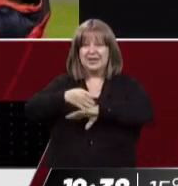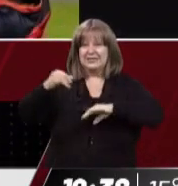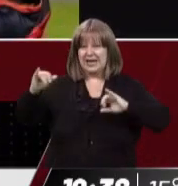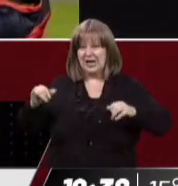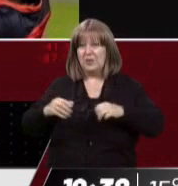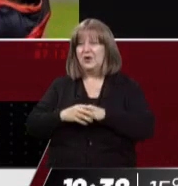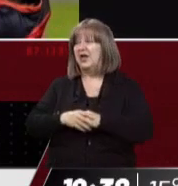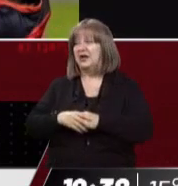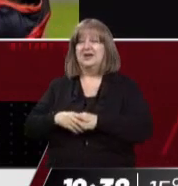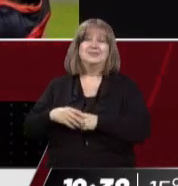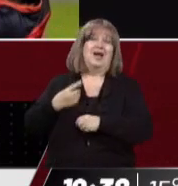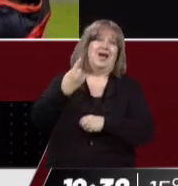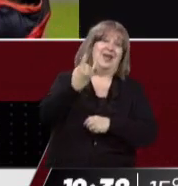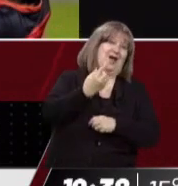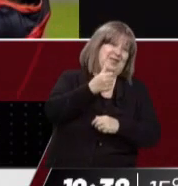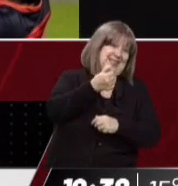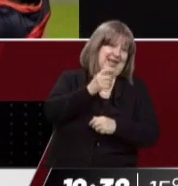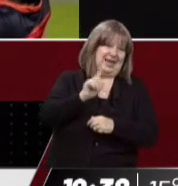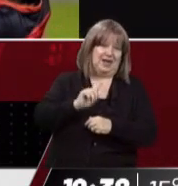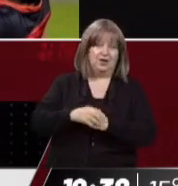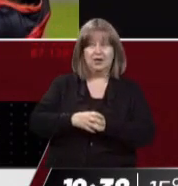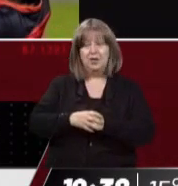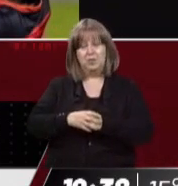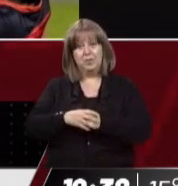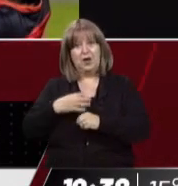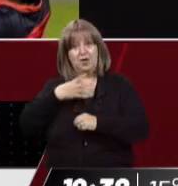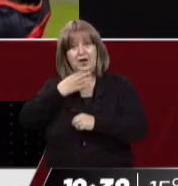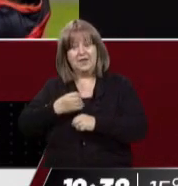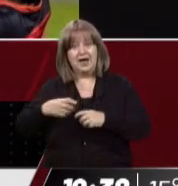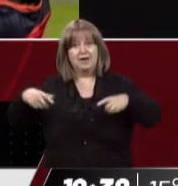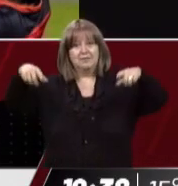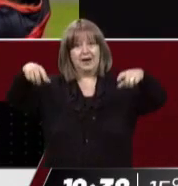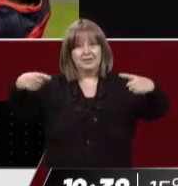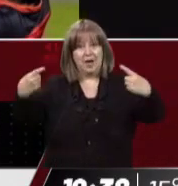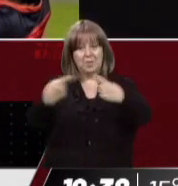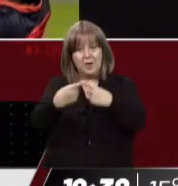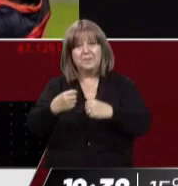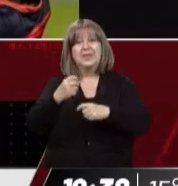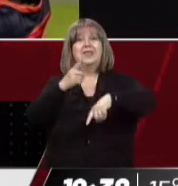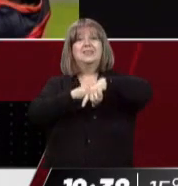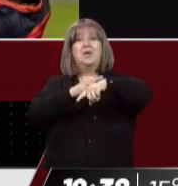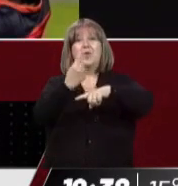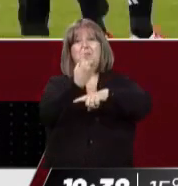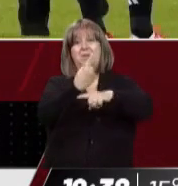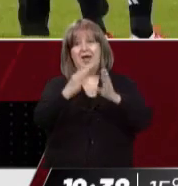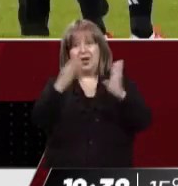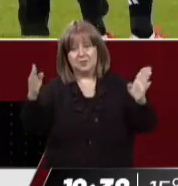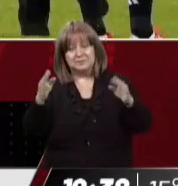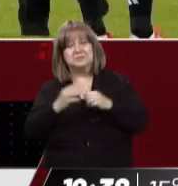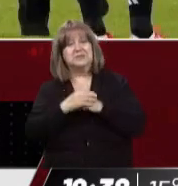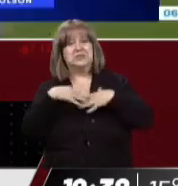decía mentira, no lo iba a hacer, obviamente. Pero no, cuando empezó el partido, bueno, vi el primer tiempo.